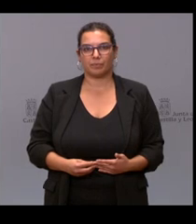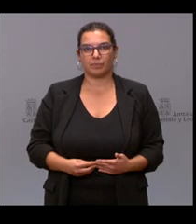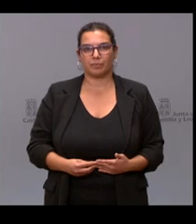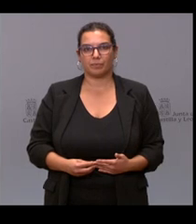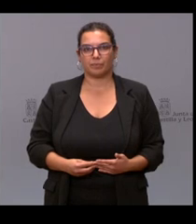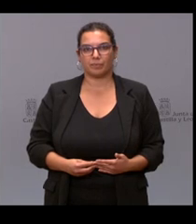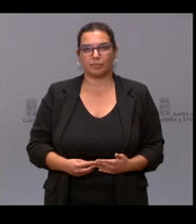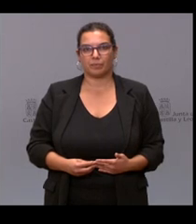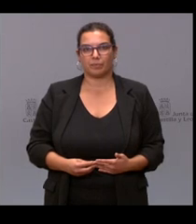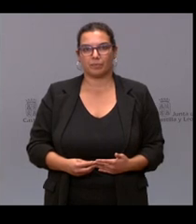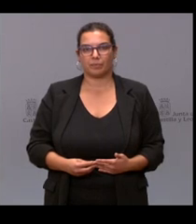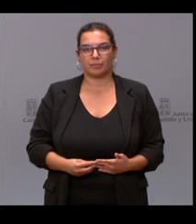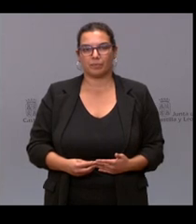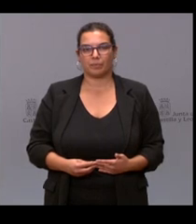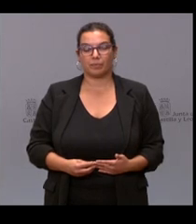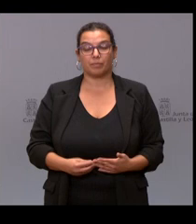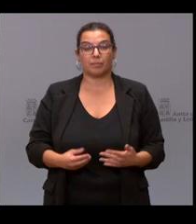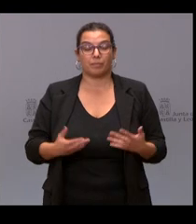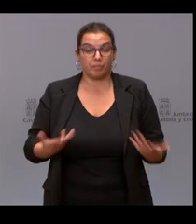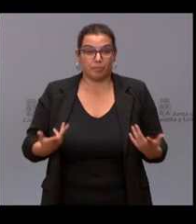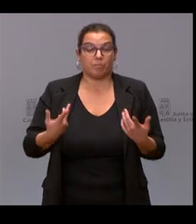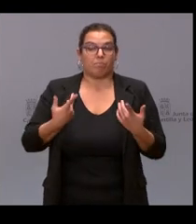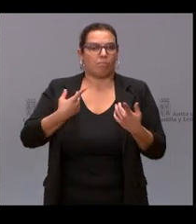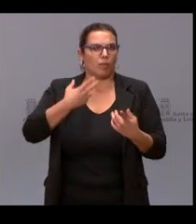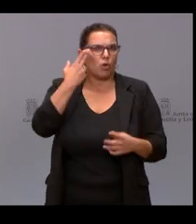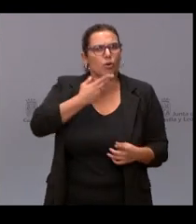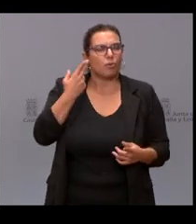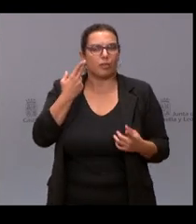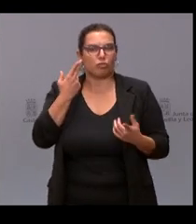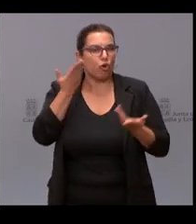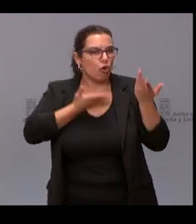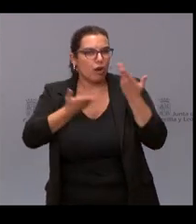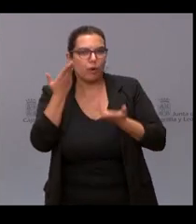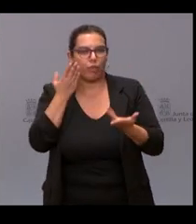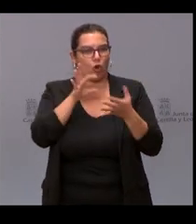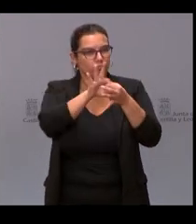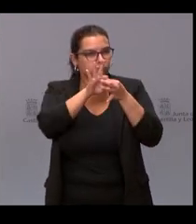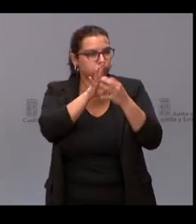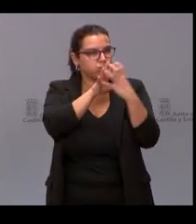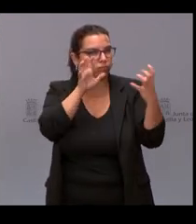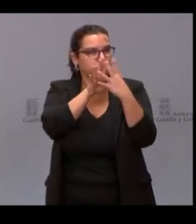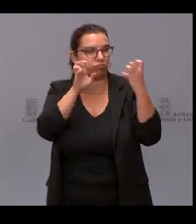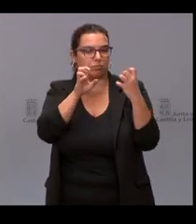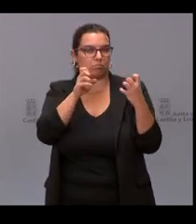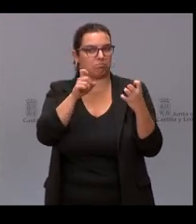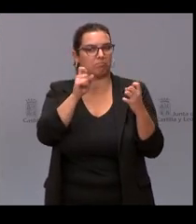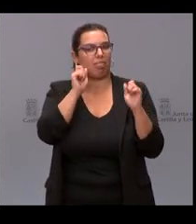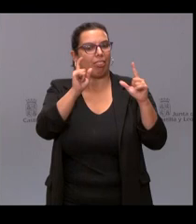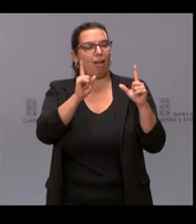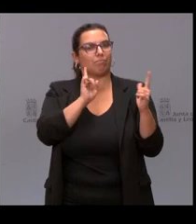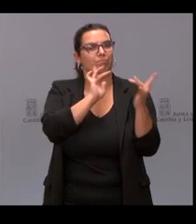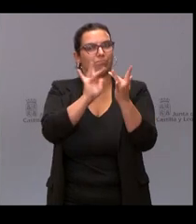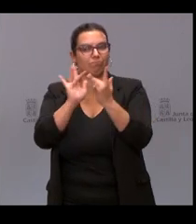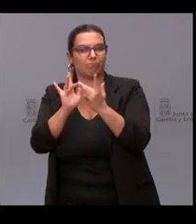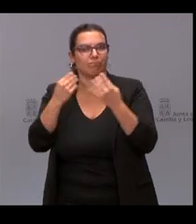grateful for the support. Y el nivel de compromiso y de colaboración y de alineación que hemos detectado que tenemos con